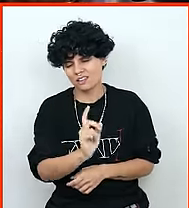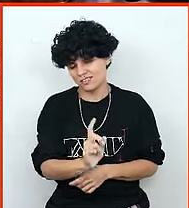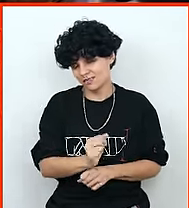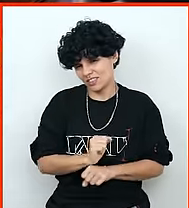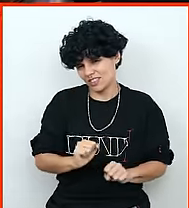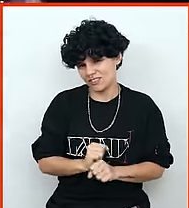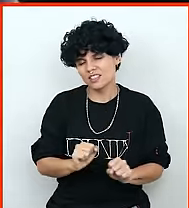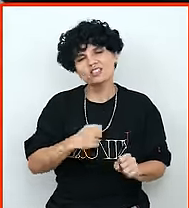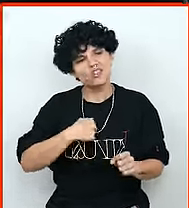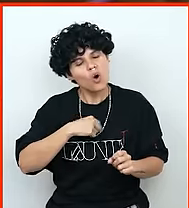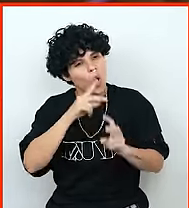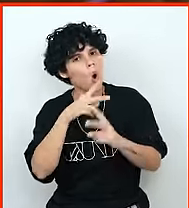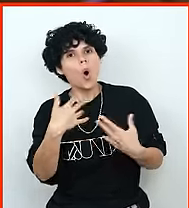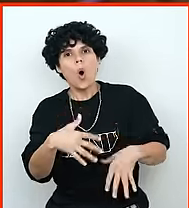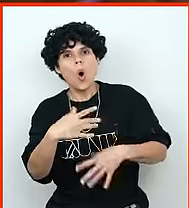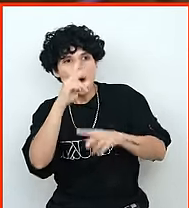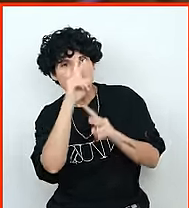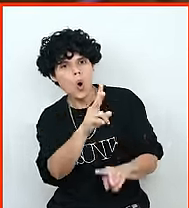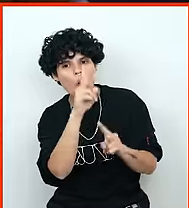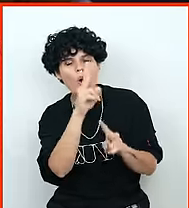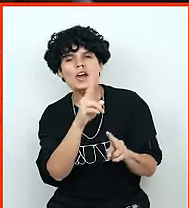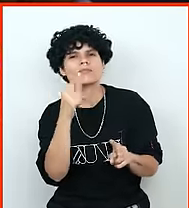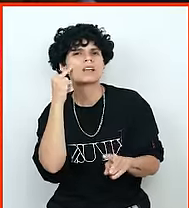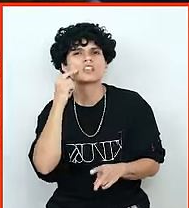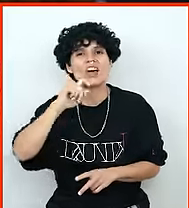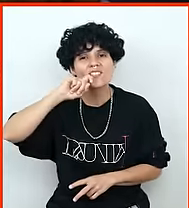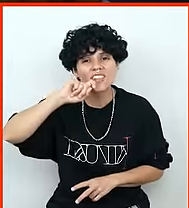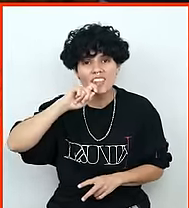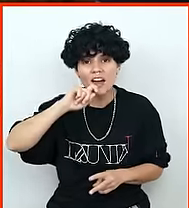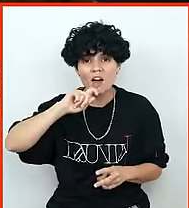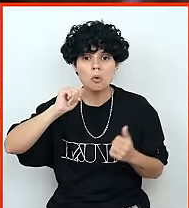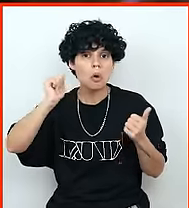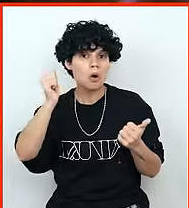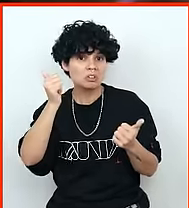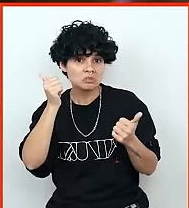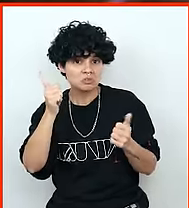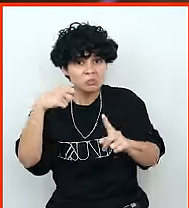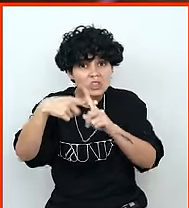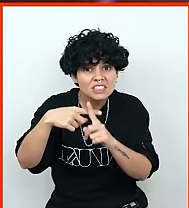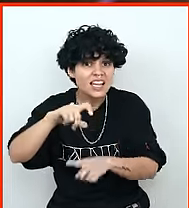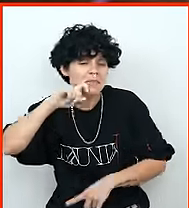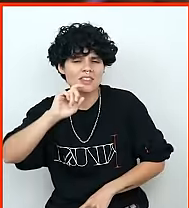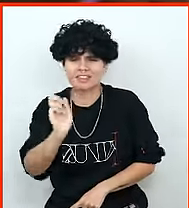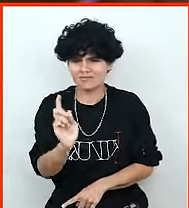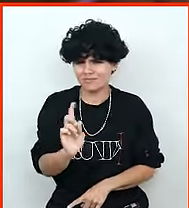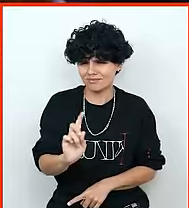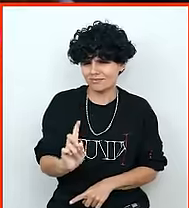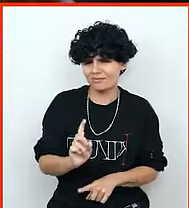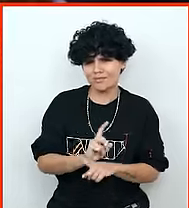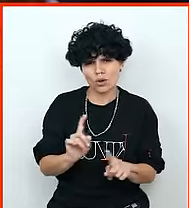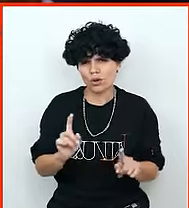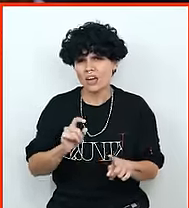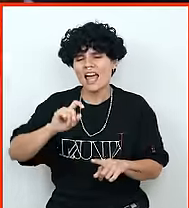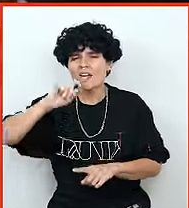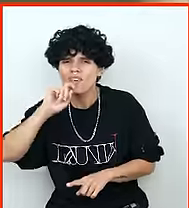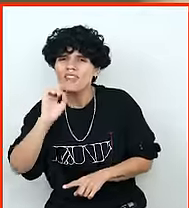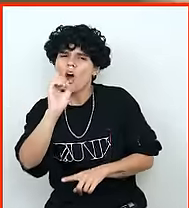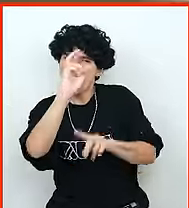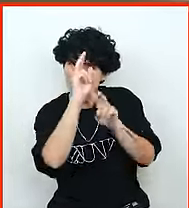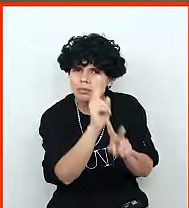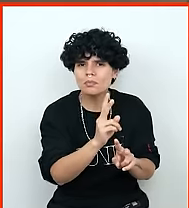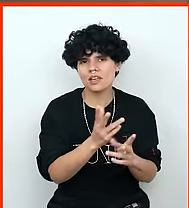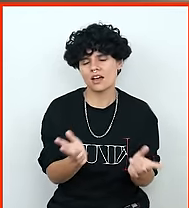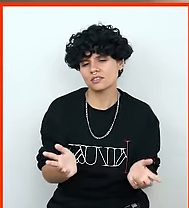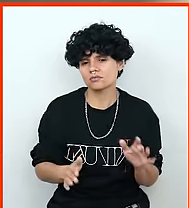mi amigo ni por las cosas que hacen. Siento admiración. Creo que no existe una envidia sana. Creo que la palabra correcta es admiración. O envidias o admiras. ¿No